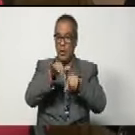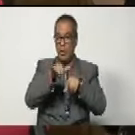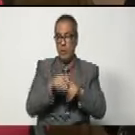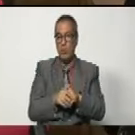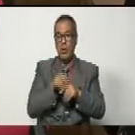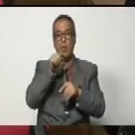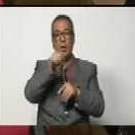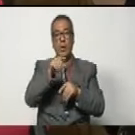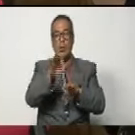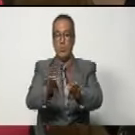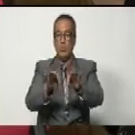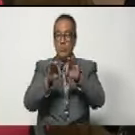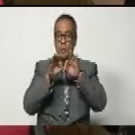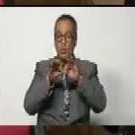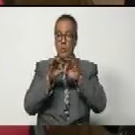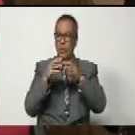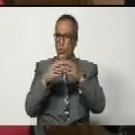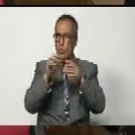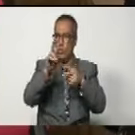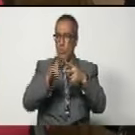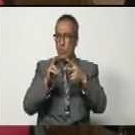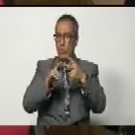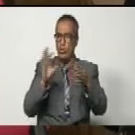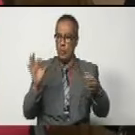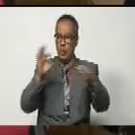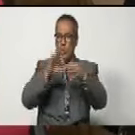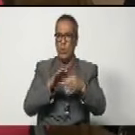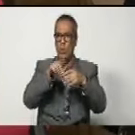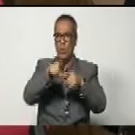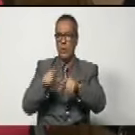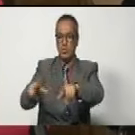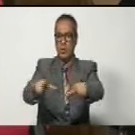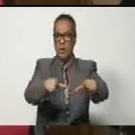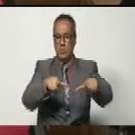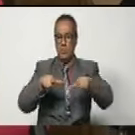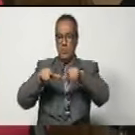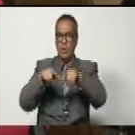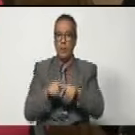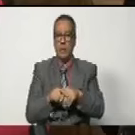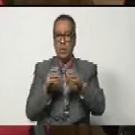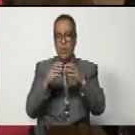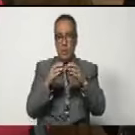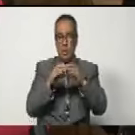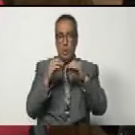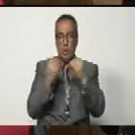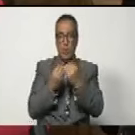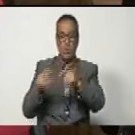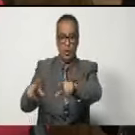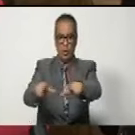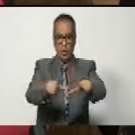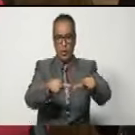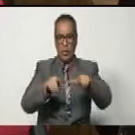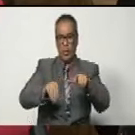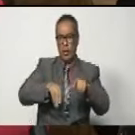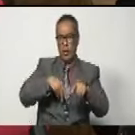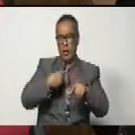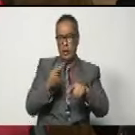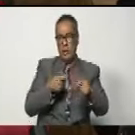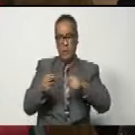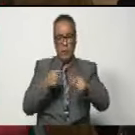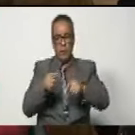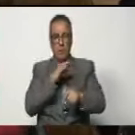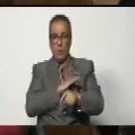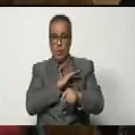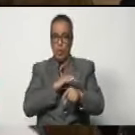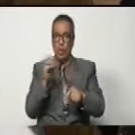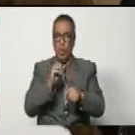y cuyos intereses comunes están vinculados a ese territorio. Las organizaciones territoriales pueden ser movimientos